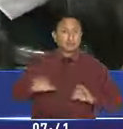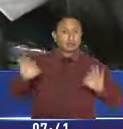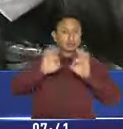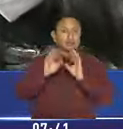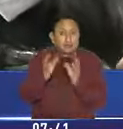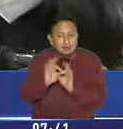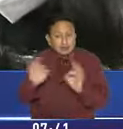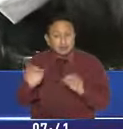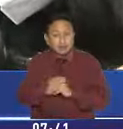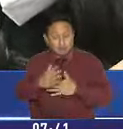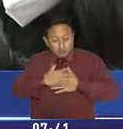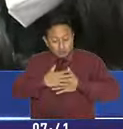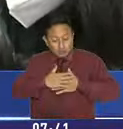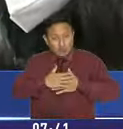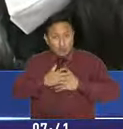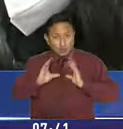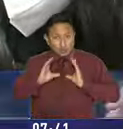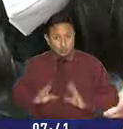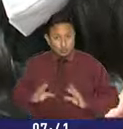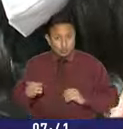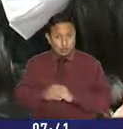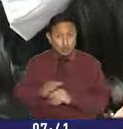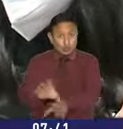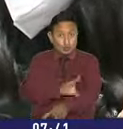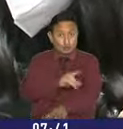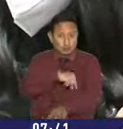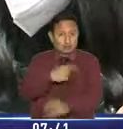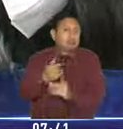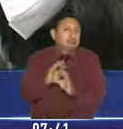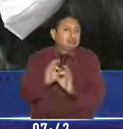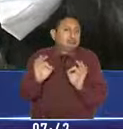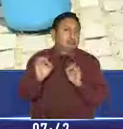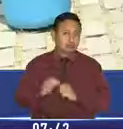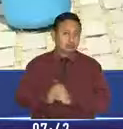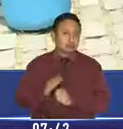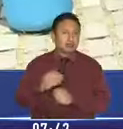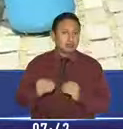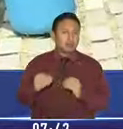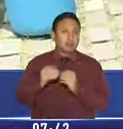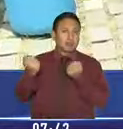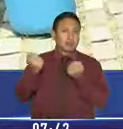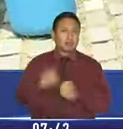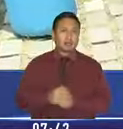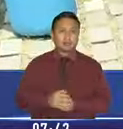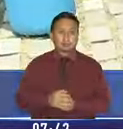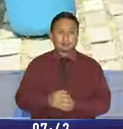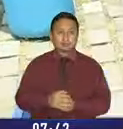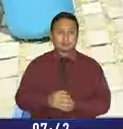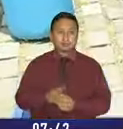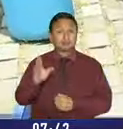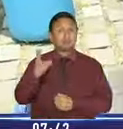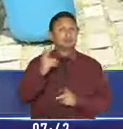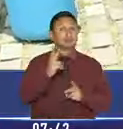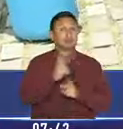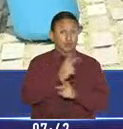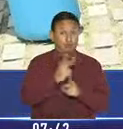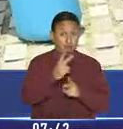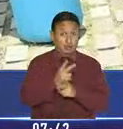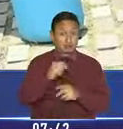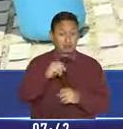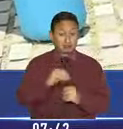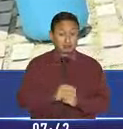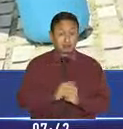entonces deberías haber un poco más de control. Tener un poco más de cuidado, ya que hay personas que consumen su producto